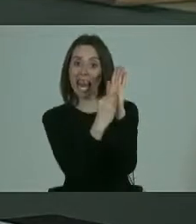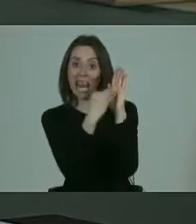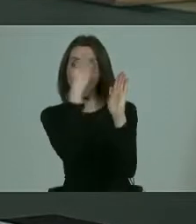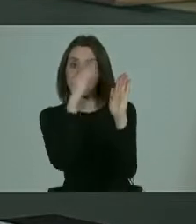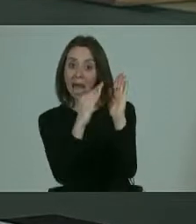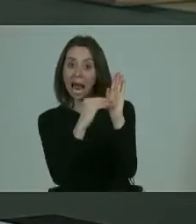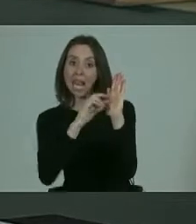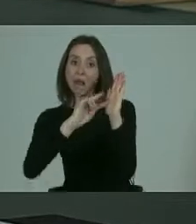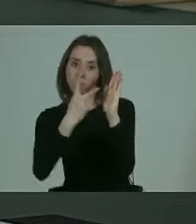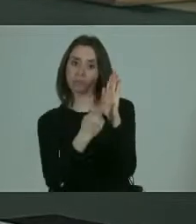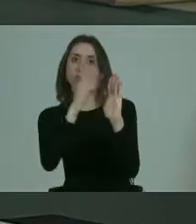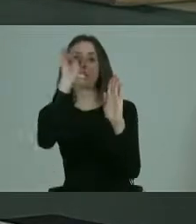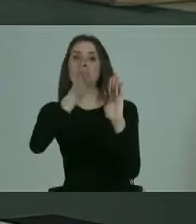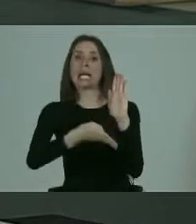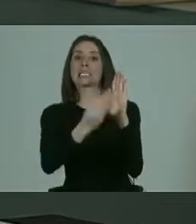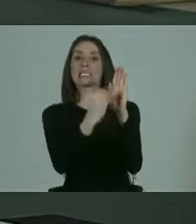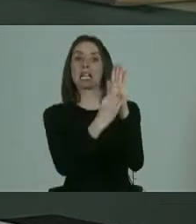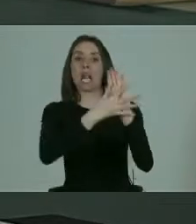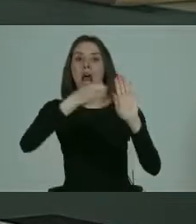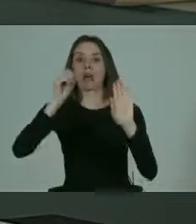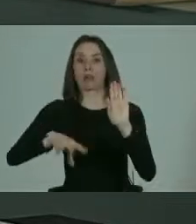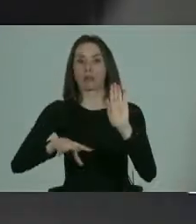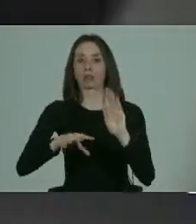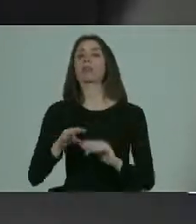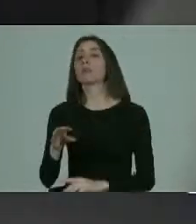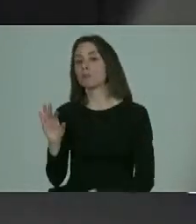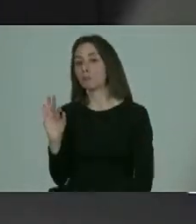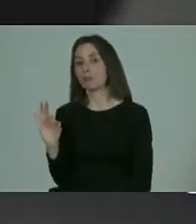que han sido rectificados